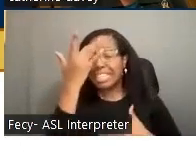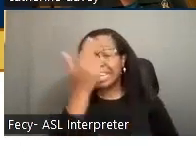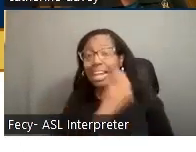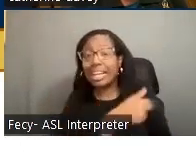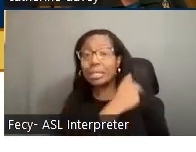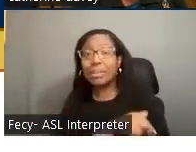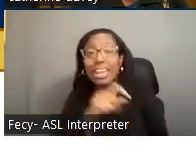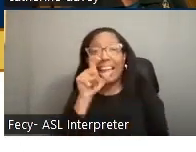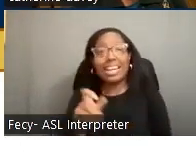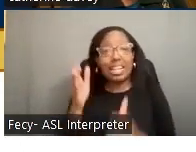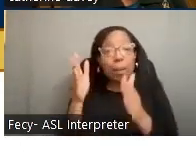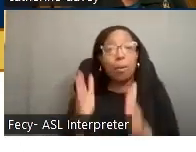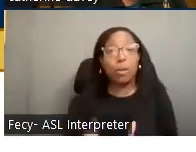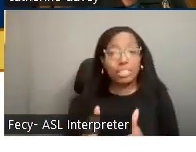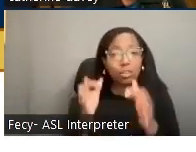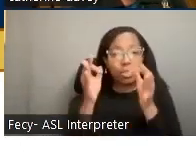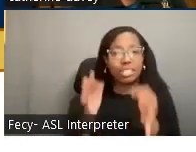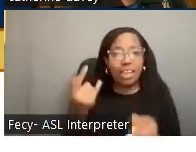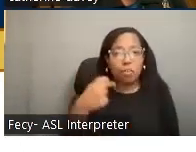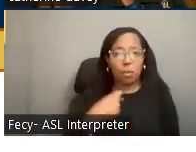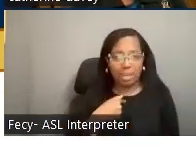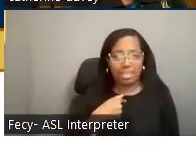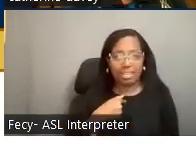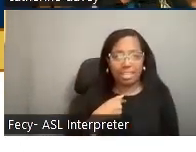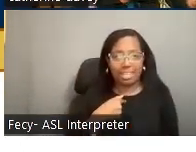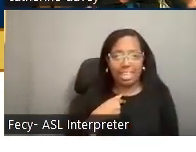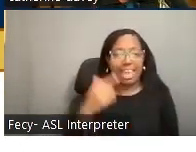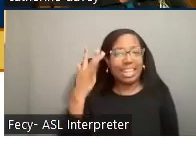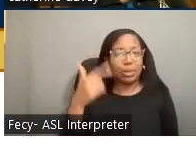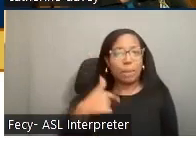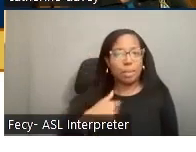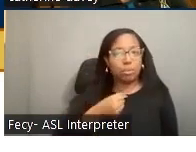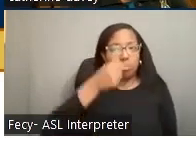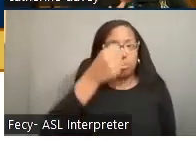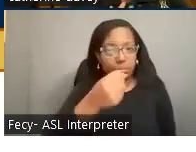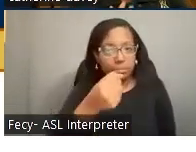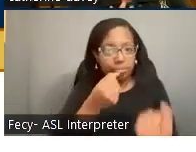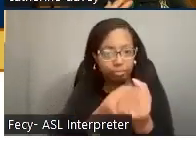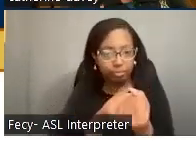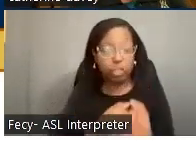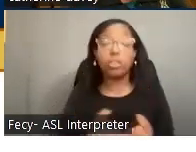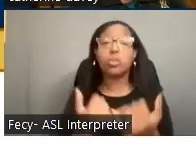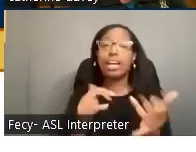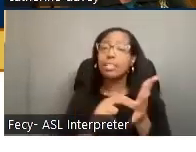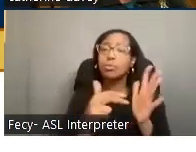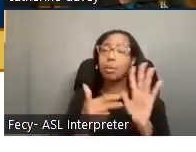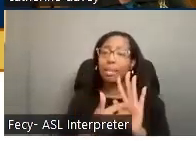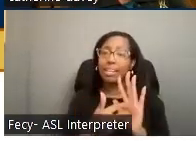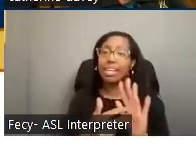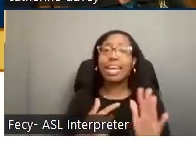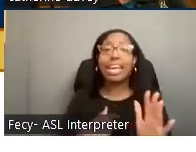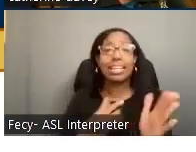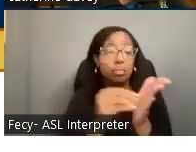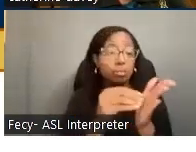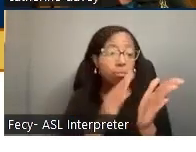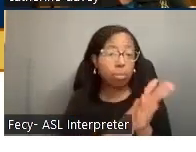Tal vez estoy and enferma I need en el someone to hospital make those y decisions necesito for que una me. persona So tome esas that's how that decisiones would por work. mí. It's a Así es como document funcionaría that esto. I've Esto es signed, un